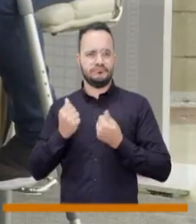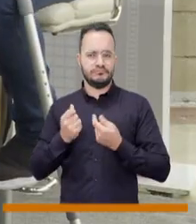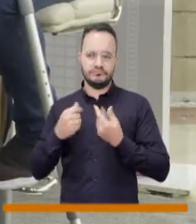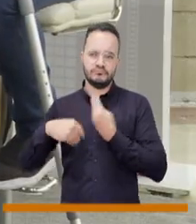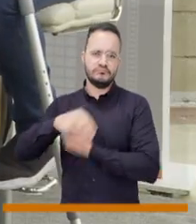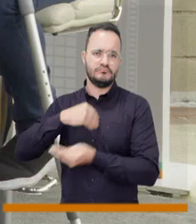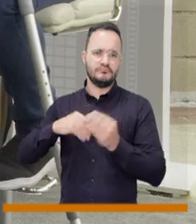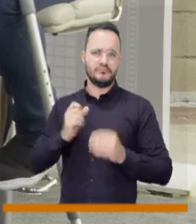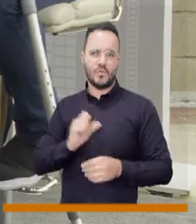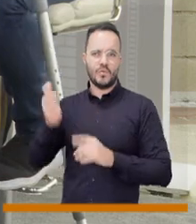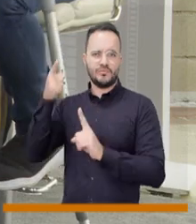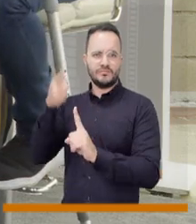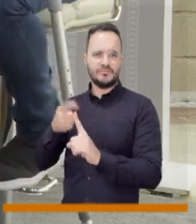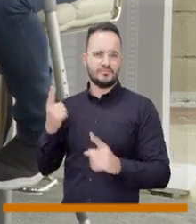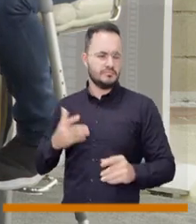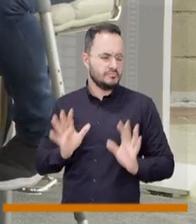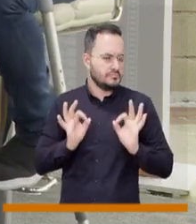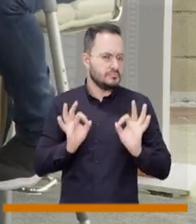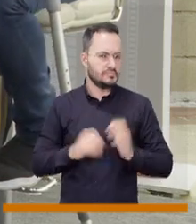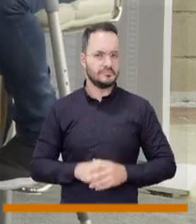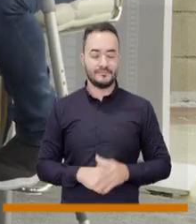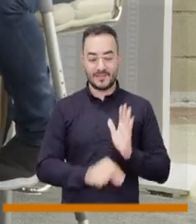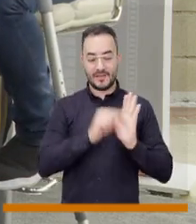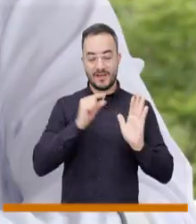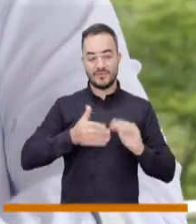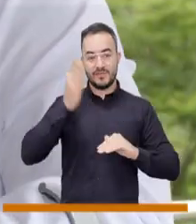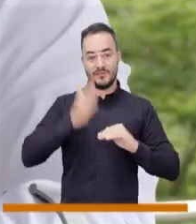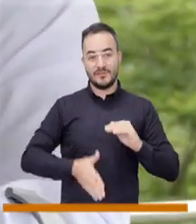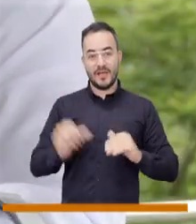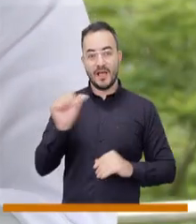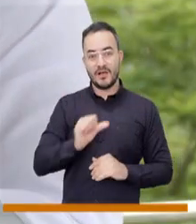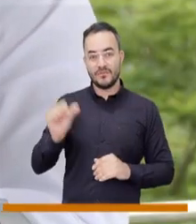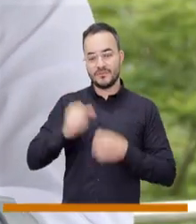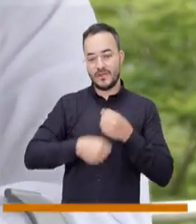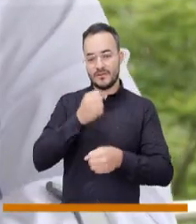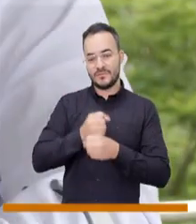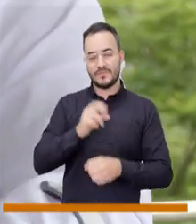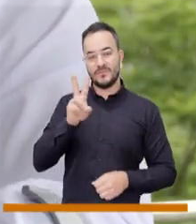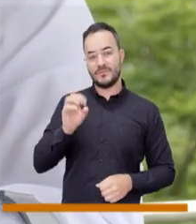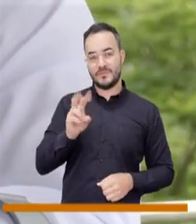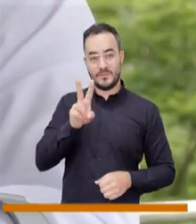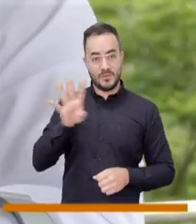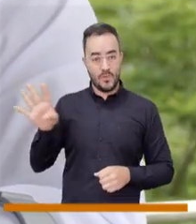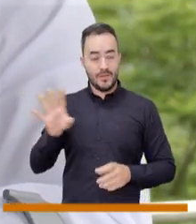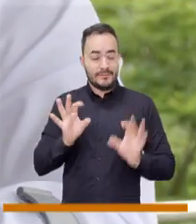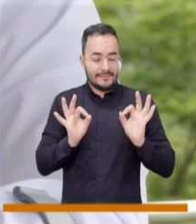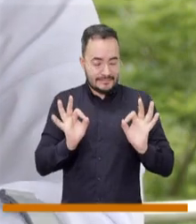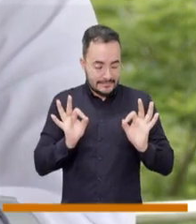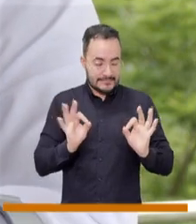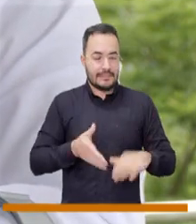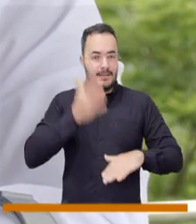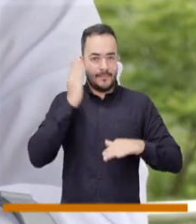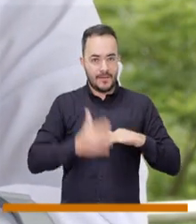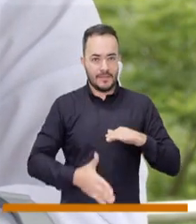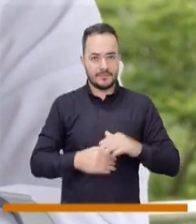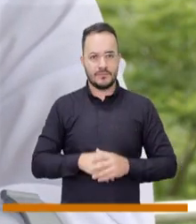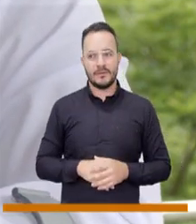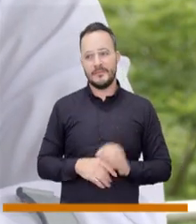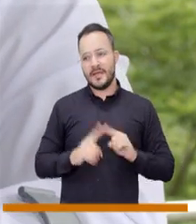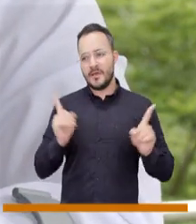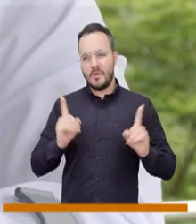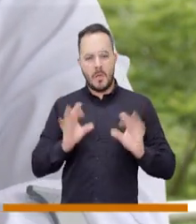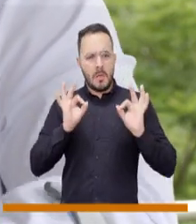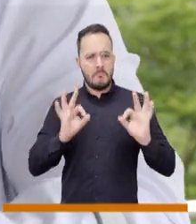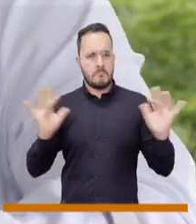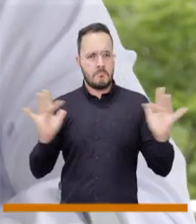la participación que tenemos en la empresa con las condiciones que teníamos. Aunque la cláusula se vence en agosto del año 2024,